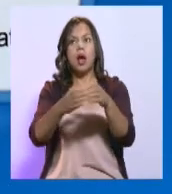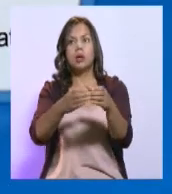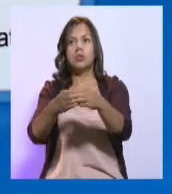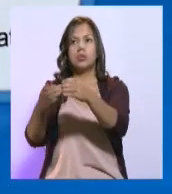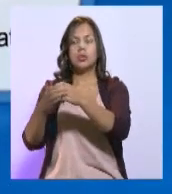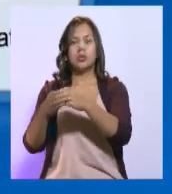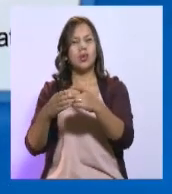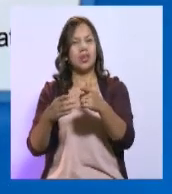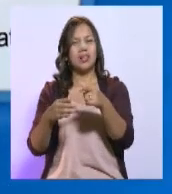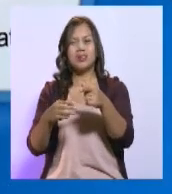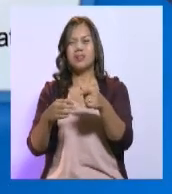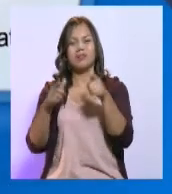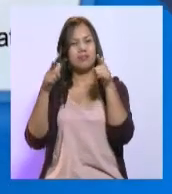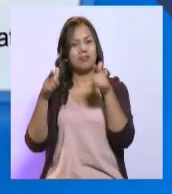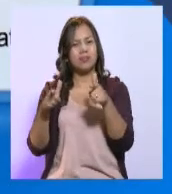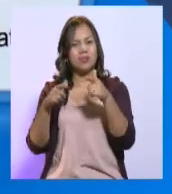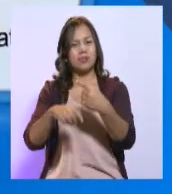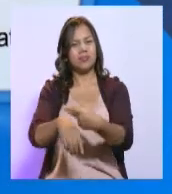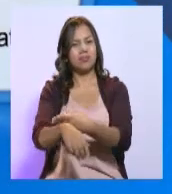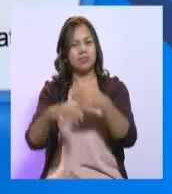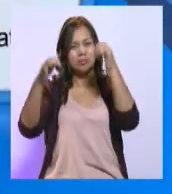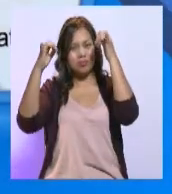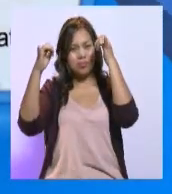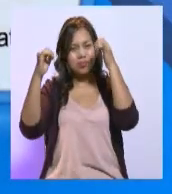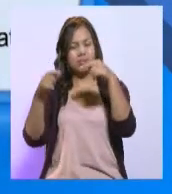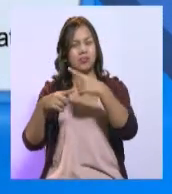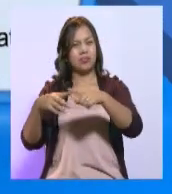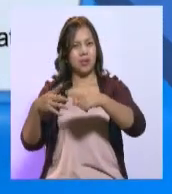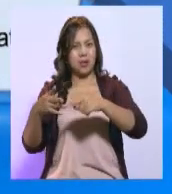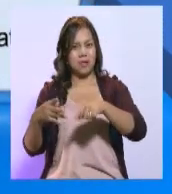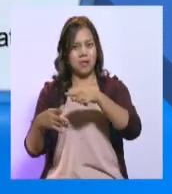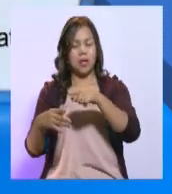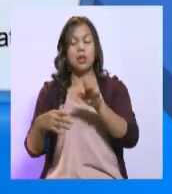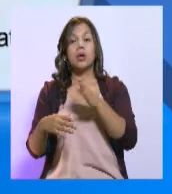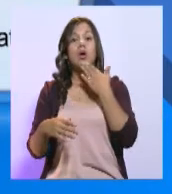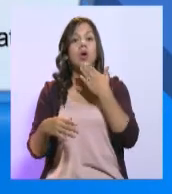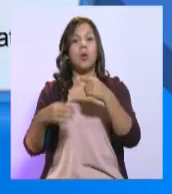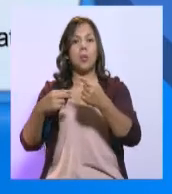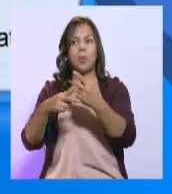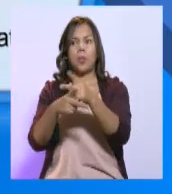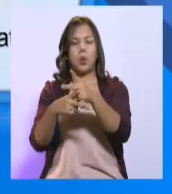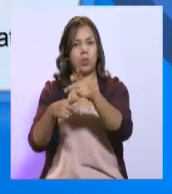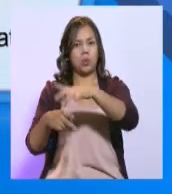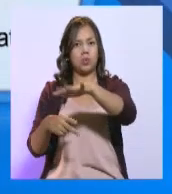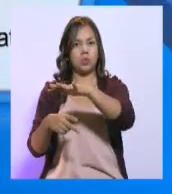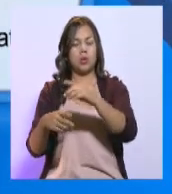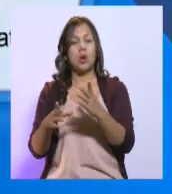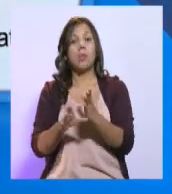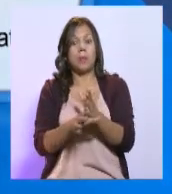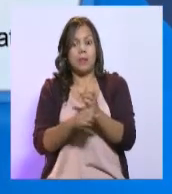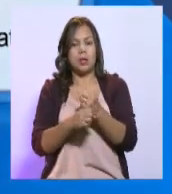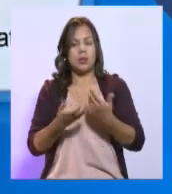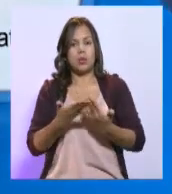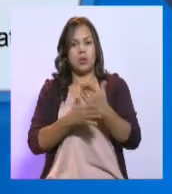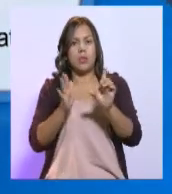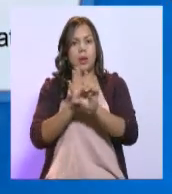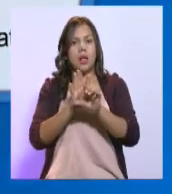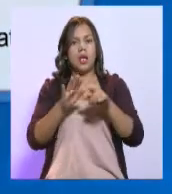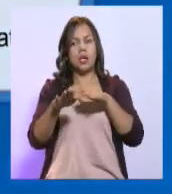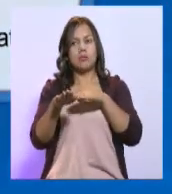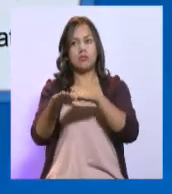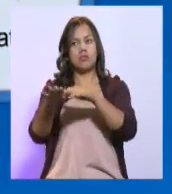ganaderos a nivel nacional con relación a sus actividades sobre el eje de producción para la elaboración de la nueva Ley Orgánica de Fomento y